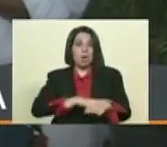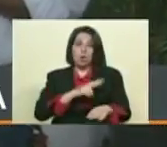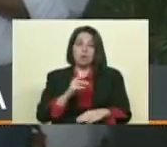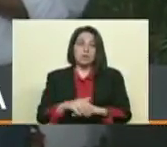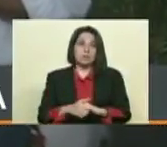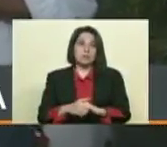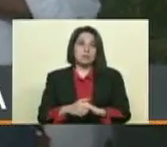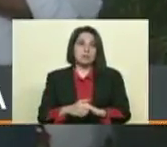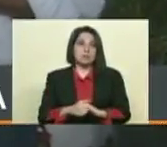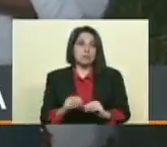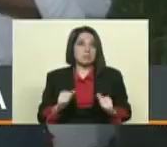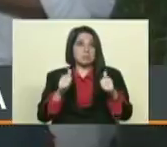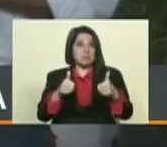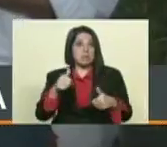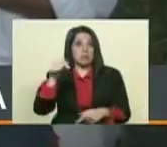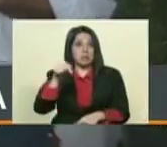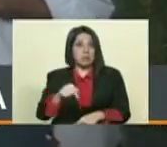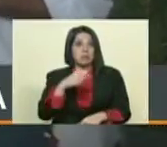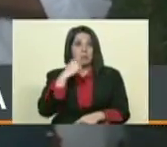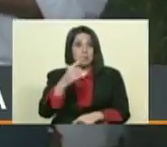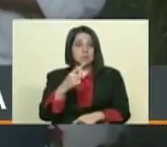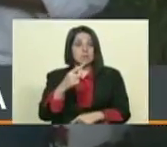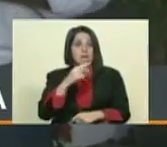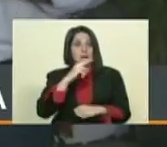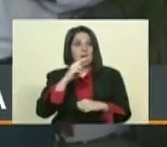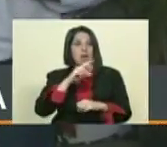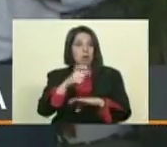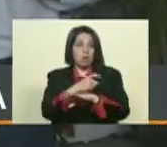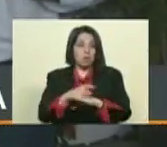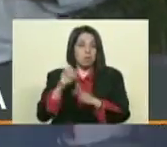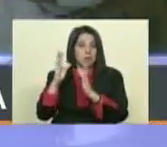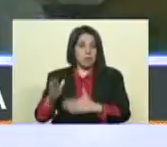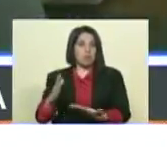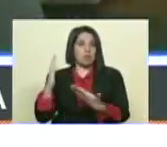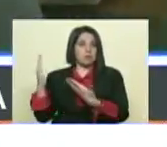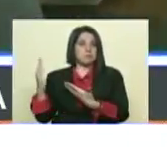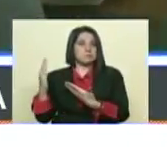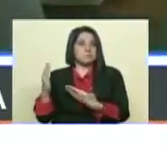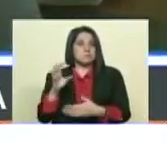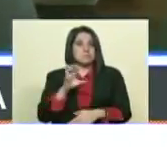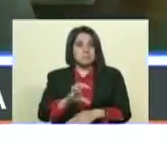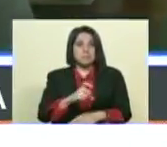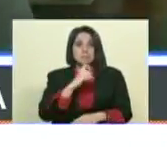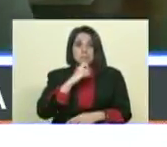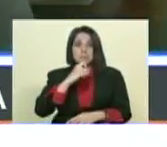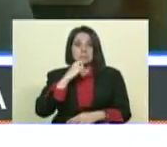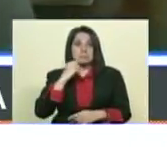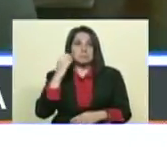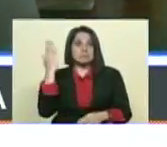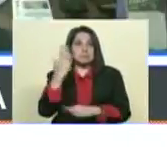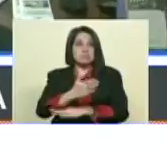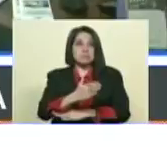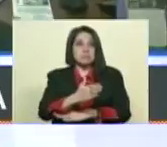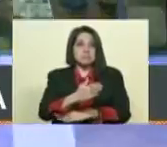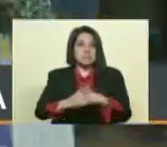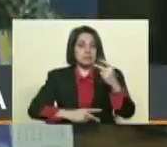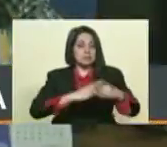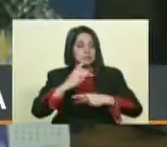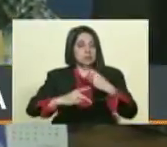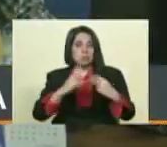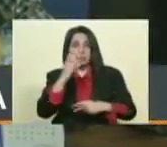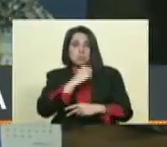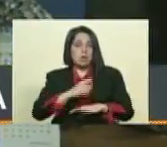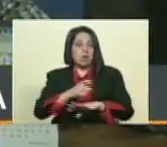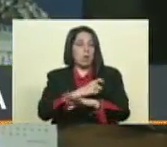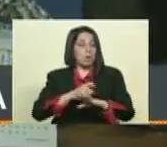graves. Particularmente aquí, como bien decía nuestro gobernador, en el estado que tiene mayor incidencia delictiva, producto del desgobierno